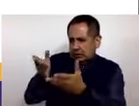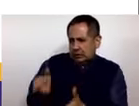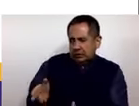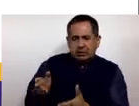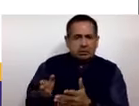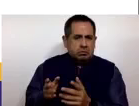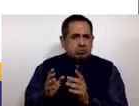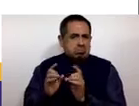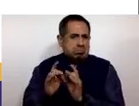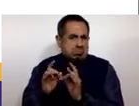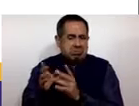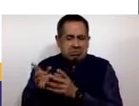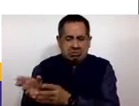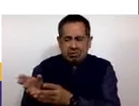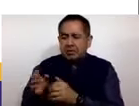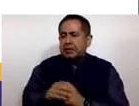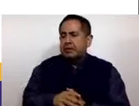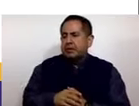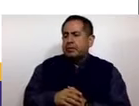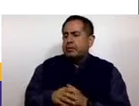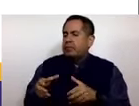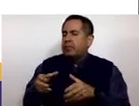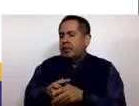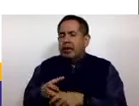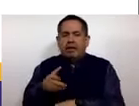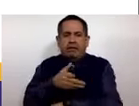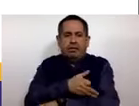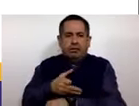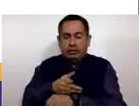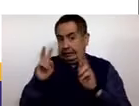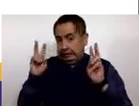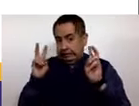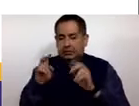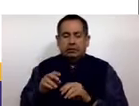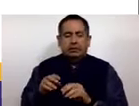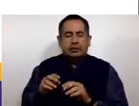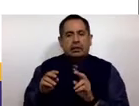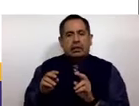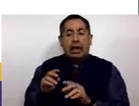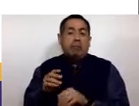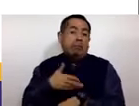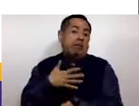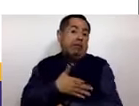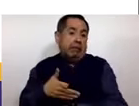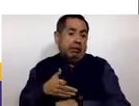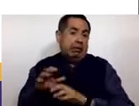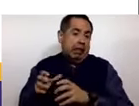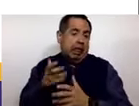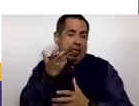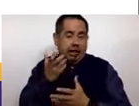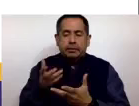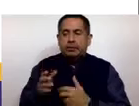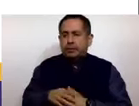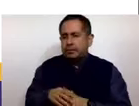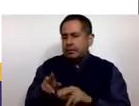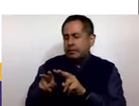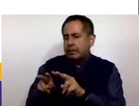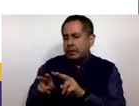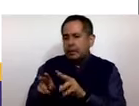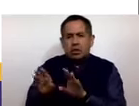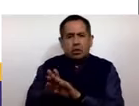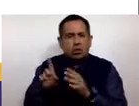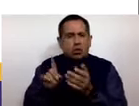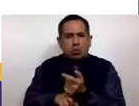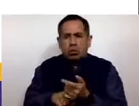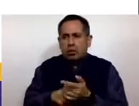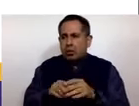comunes y tramposamente familiares, citó Alejandra, dejen de representar un punto ciego en la precarización del